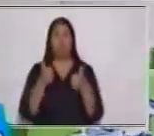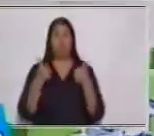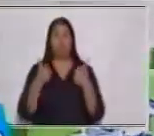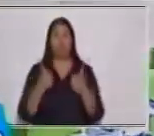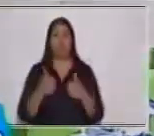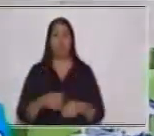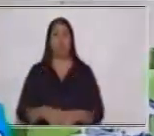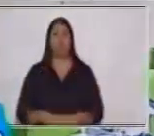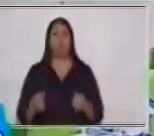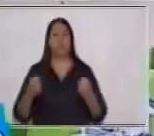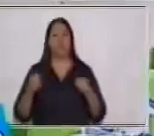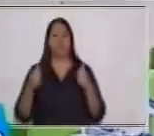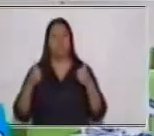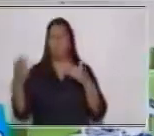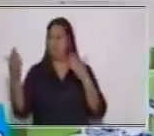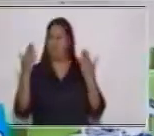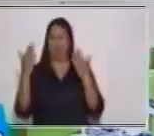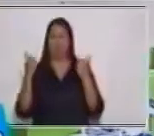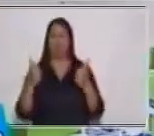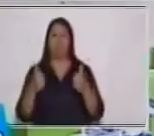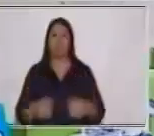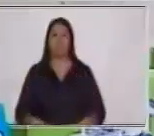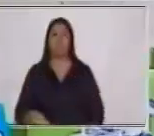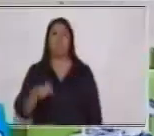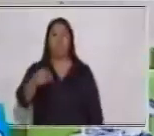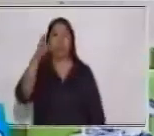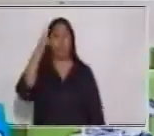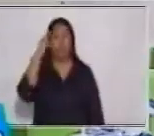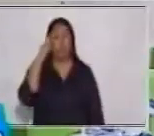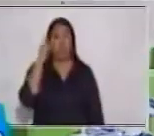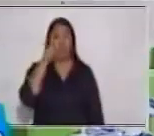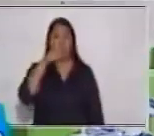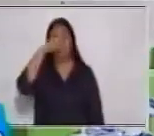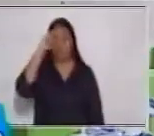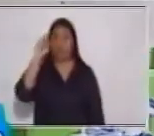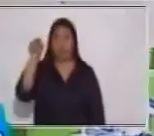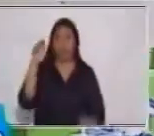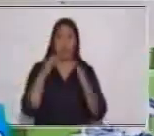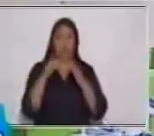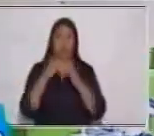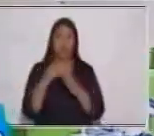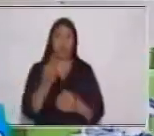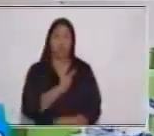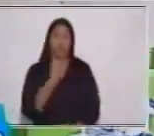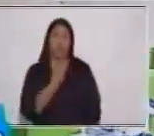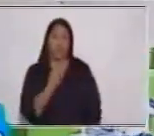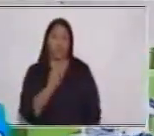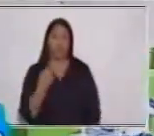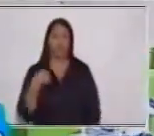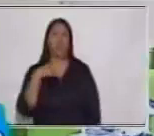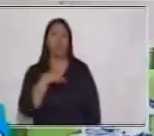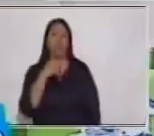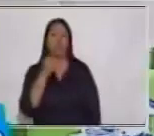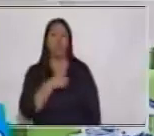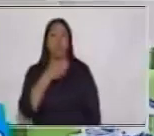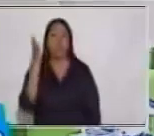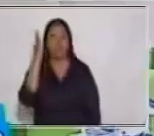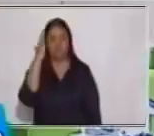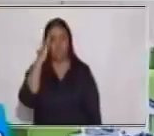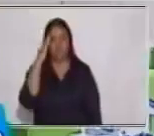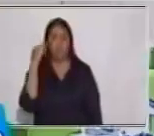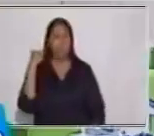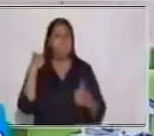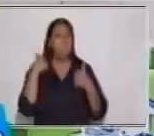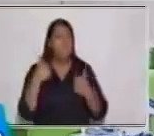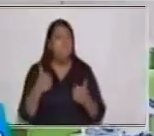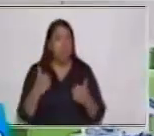Recordemos que cuando estamos trabajando en casa de manera individual, Nosotros queremos saber si está bien hecho lo que estamos